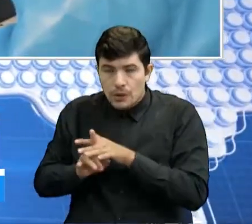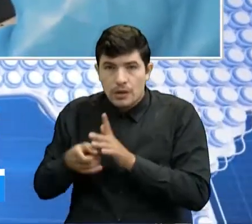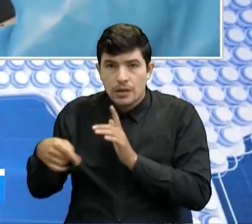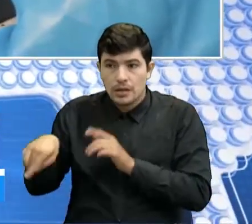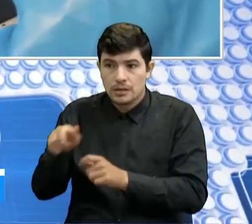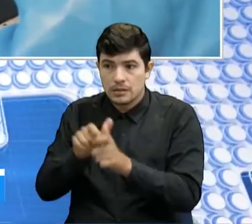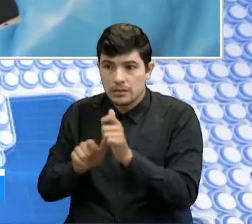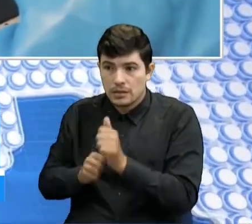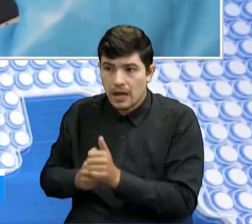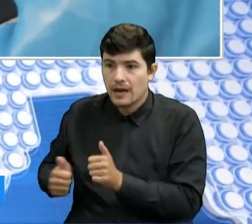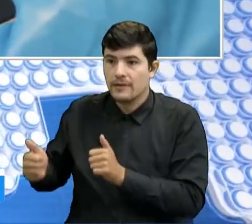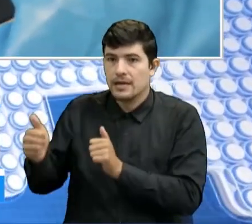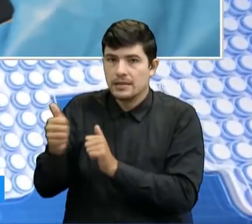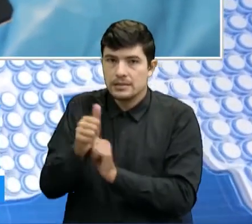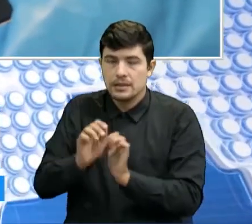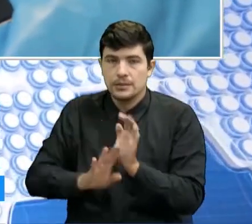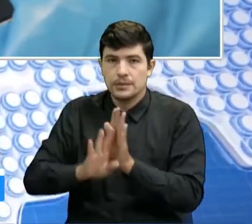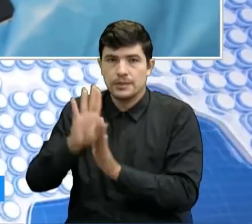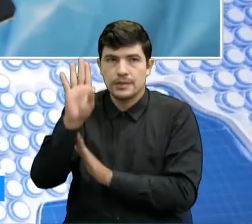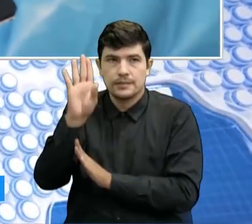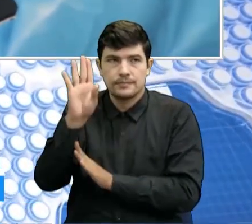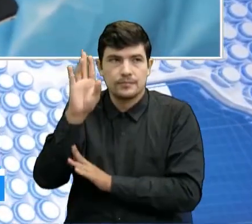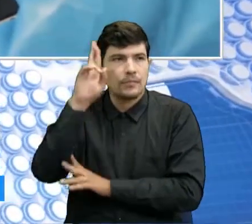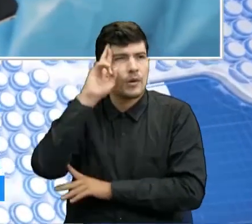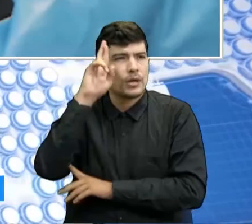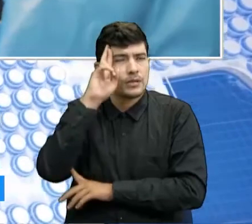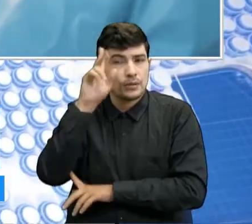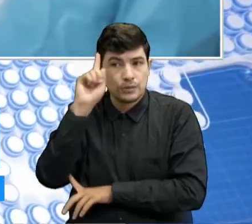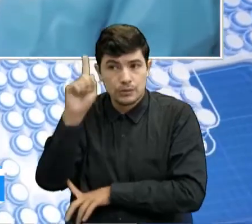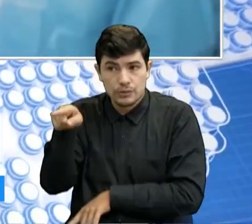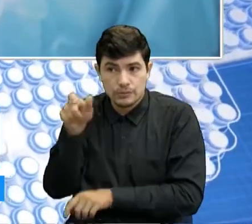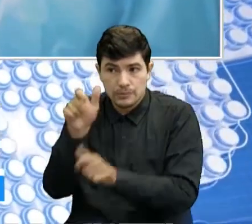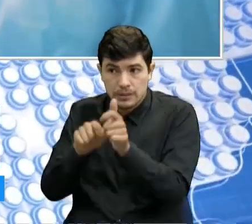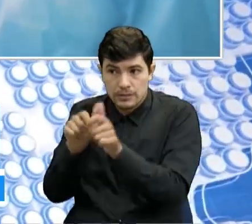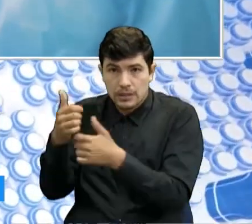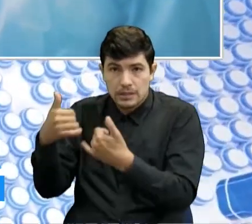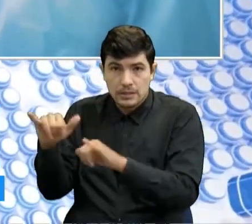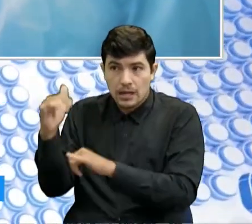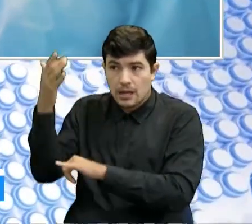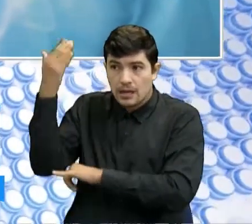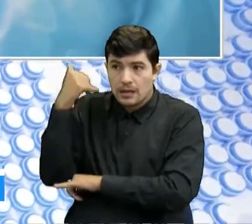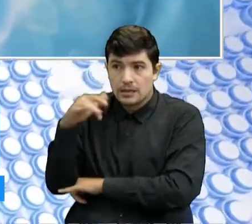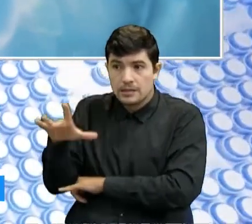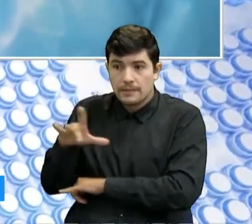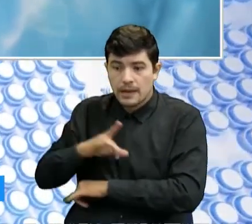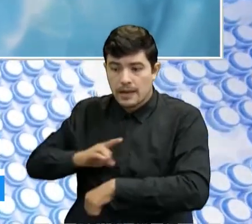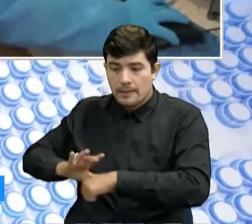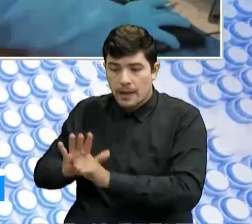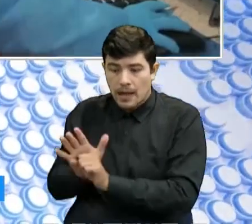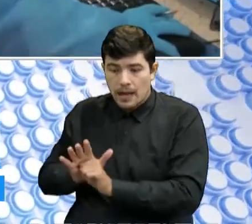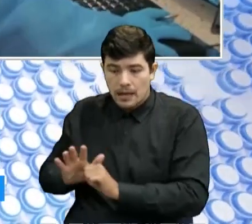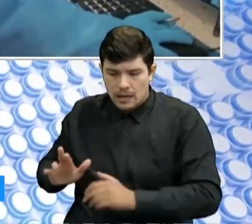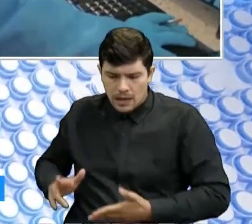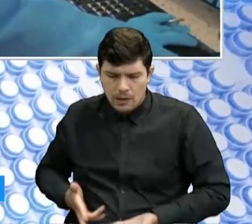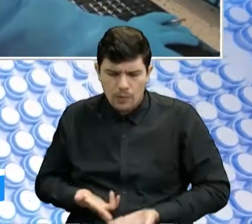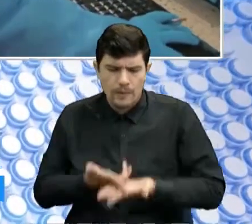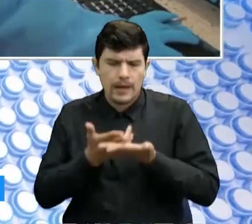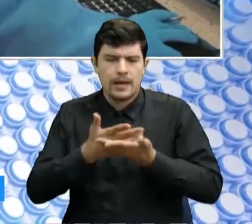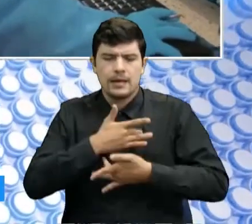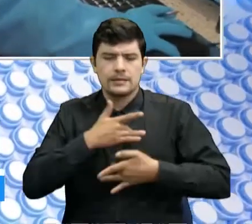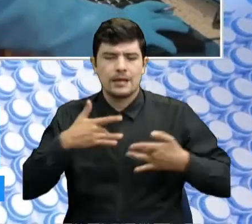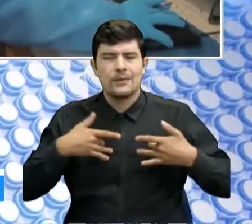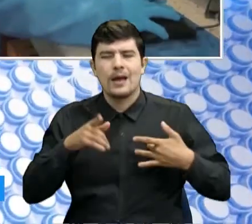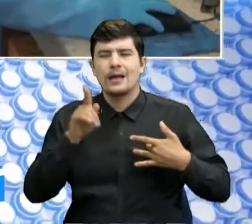salido avantes. Entonces, los pacientes que ya han mejorado entran en un proceso, en un